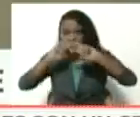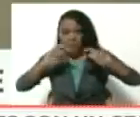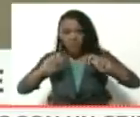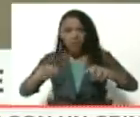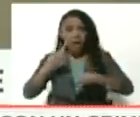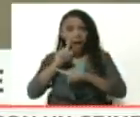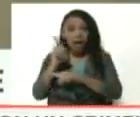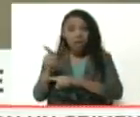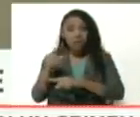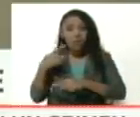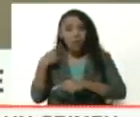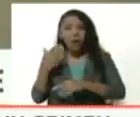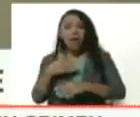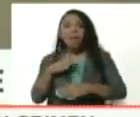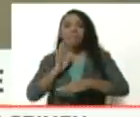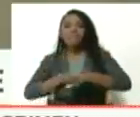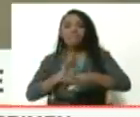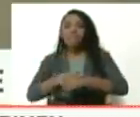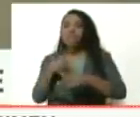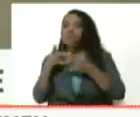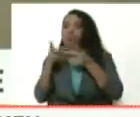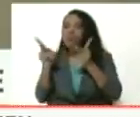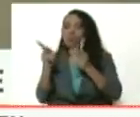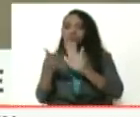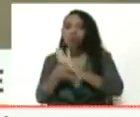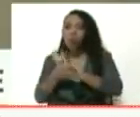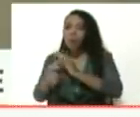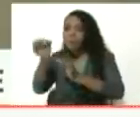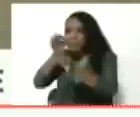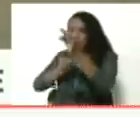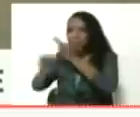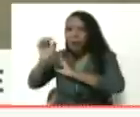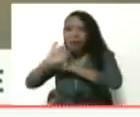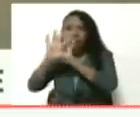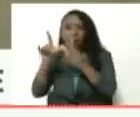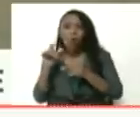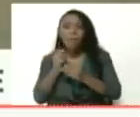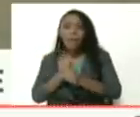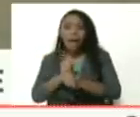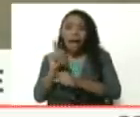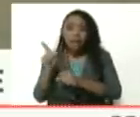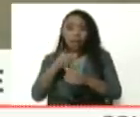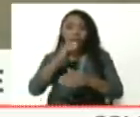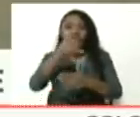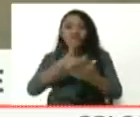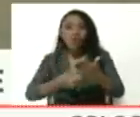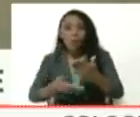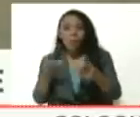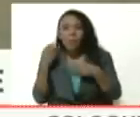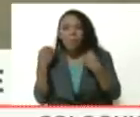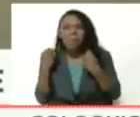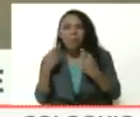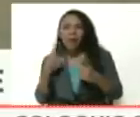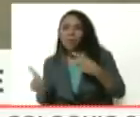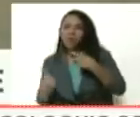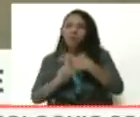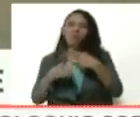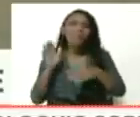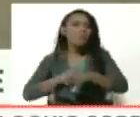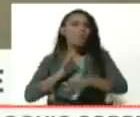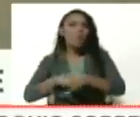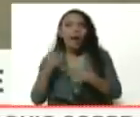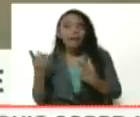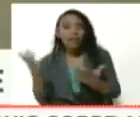sean ellos los que se pronuncien. Vamos a esperar esos informes para poder determinar las causas